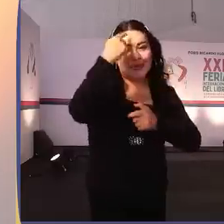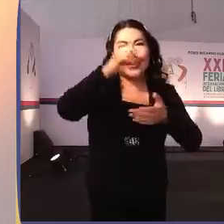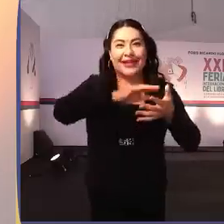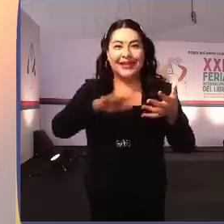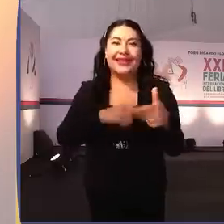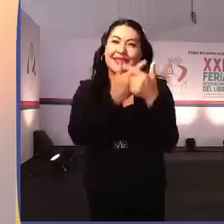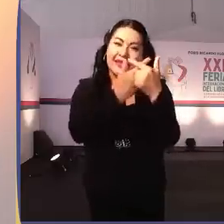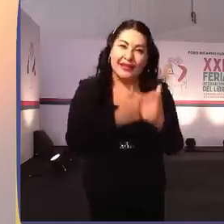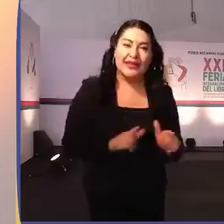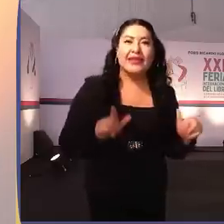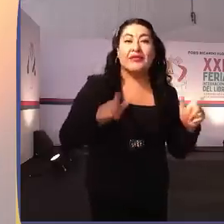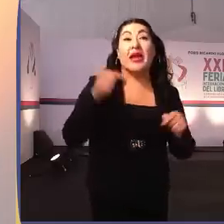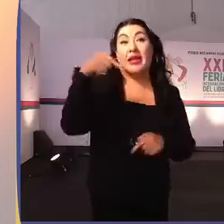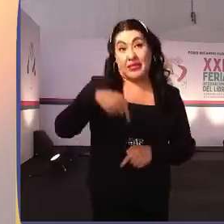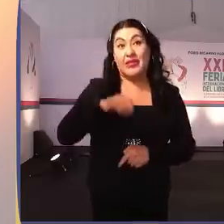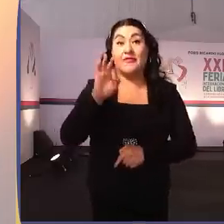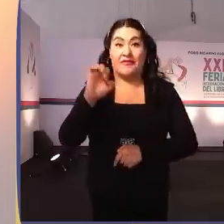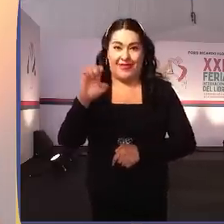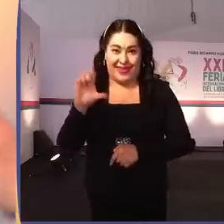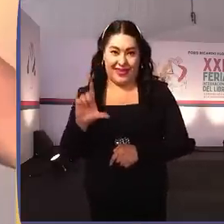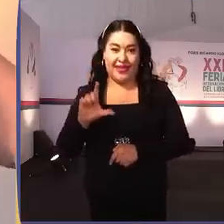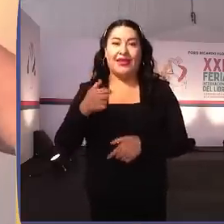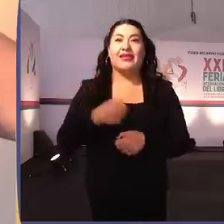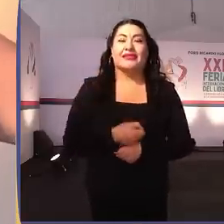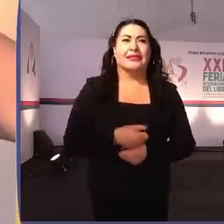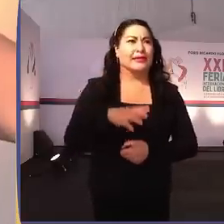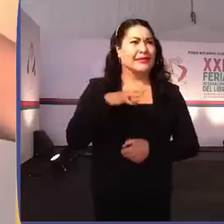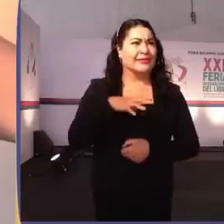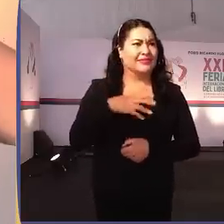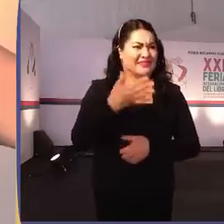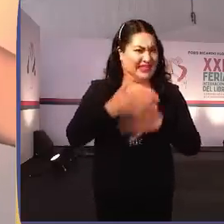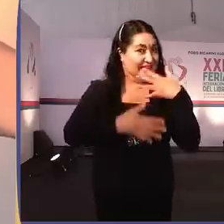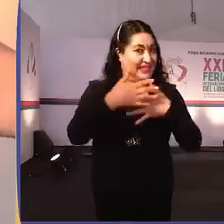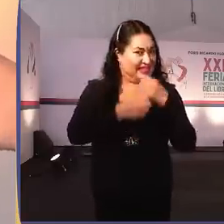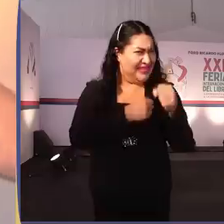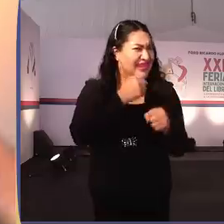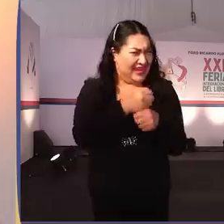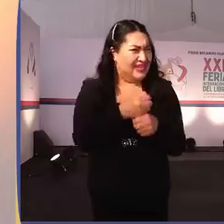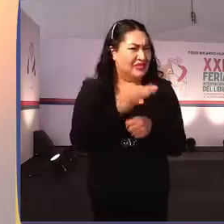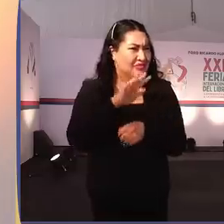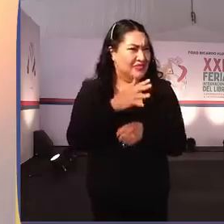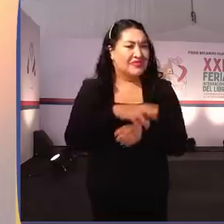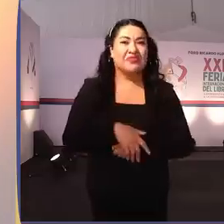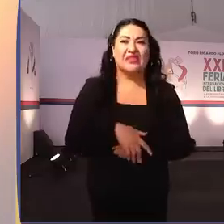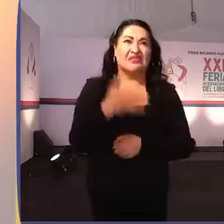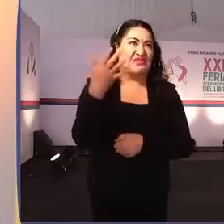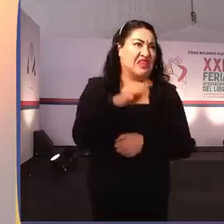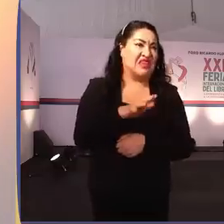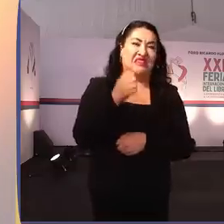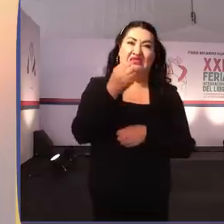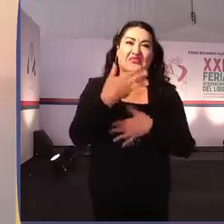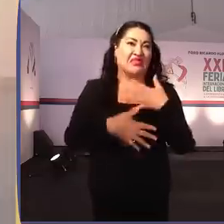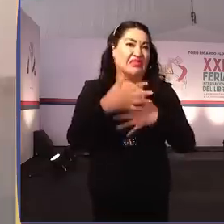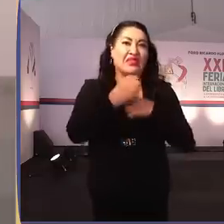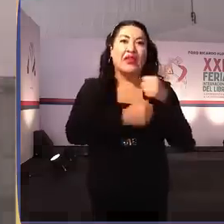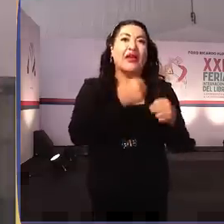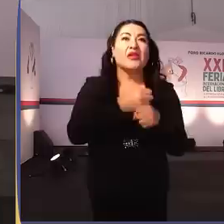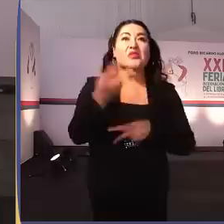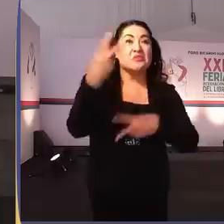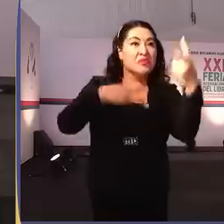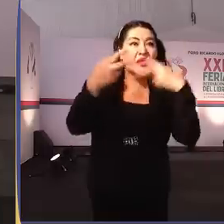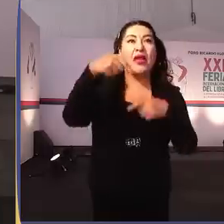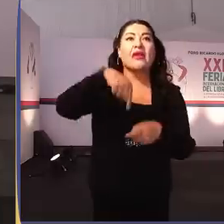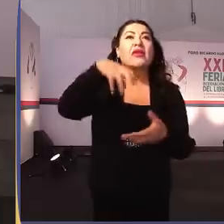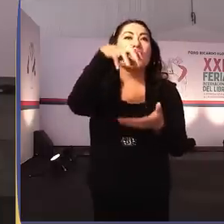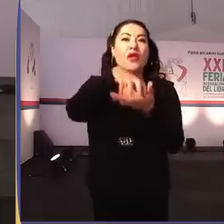con Libertad, en esta feria, no sé, tenemos como 15 años, tal vez, 10, 15 años asistiendo a estos